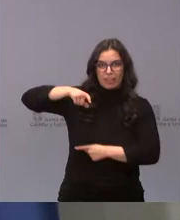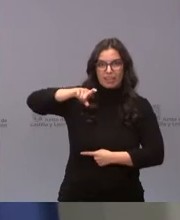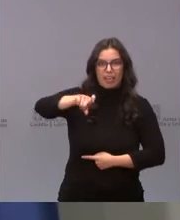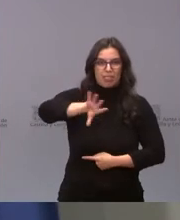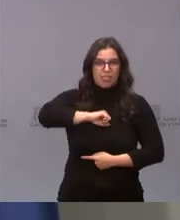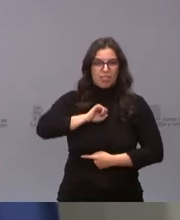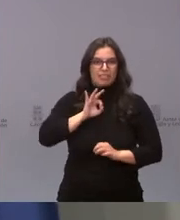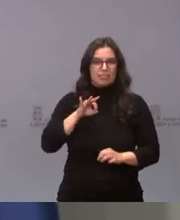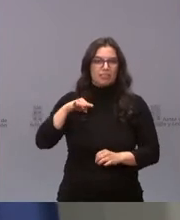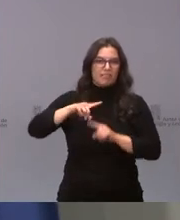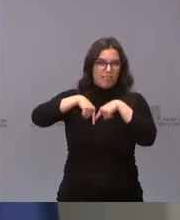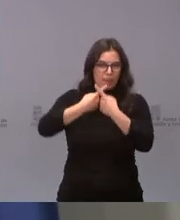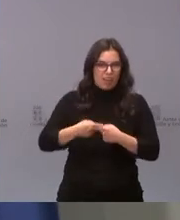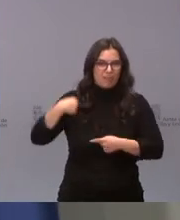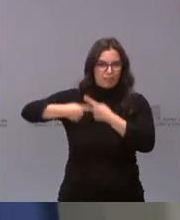cáncer hereditario.